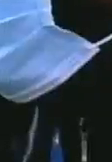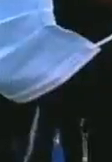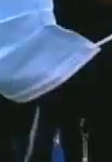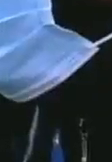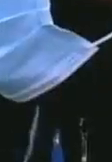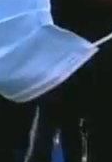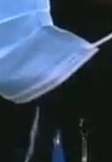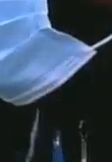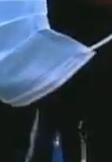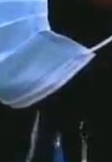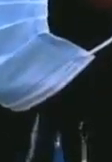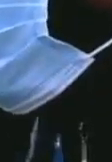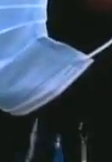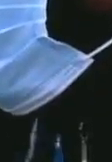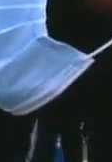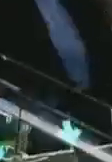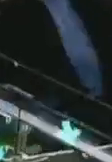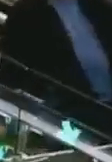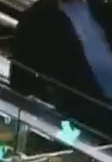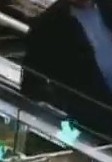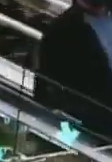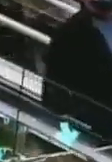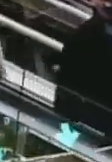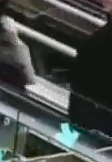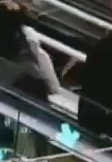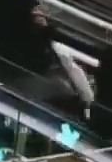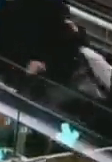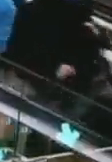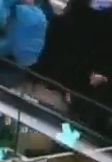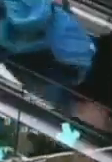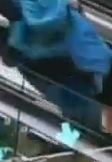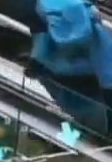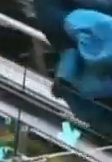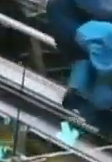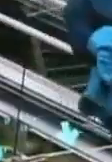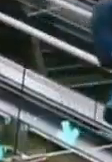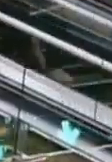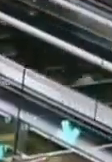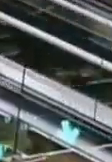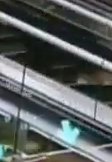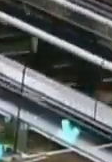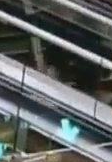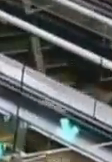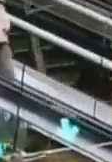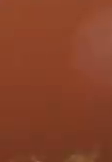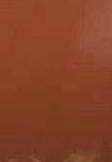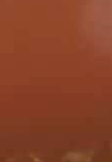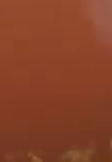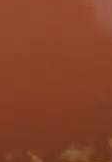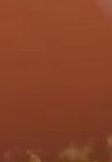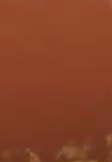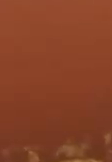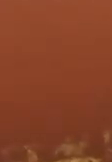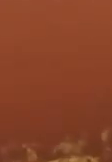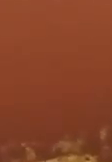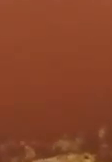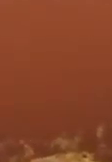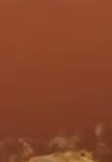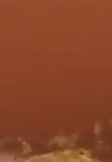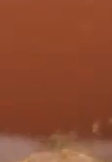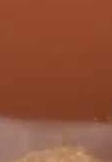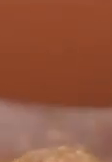en Europa y Estados Unidos se acaparan los biológicos pese a que los pueblos de esos países han protagonizado un